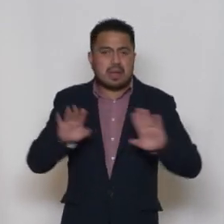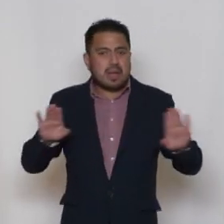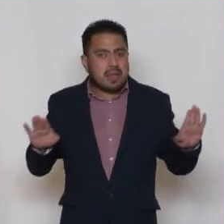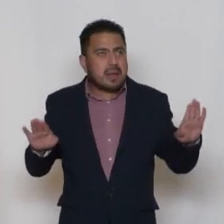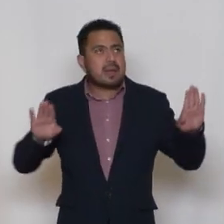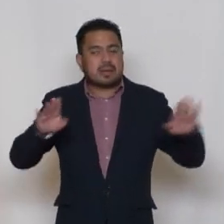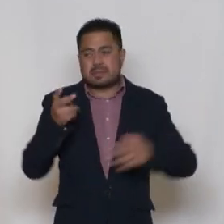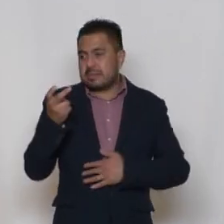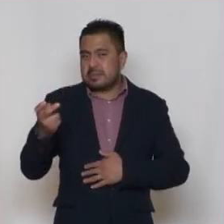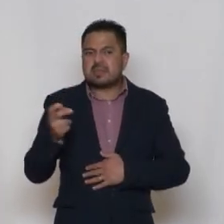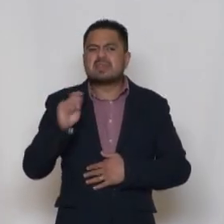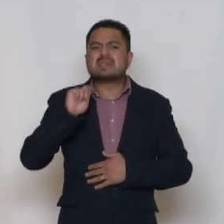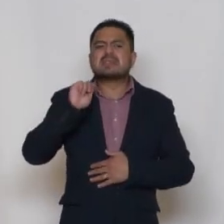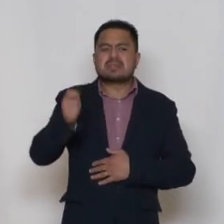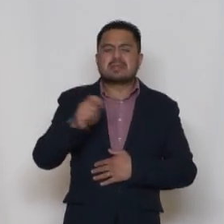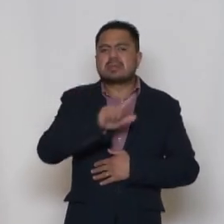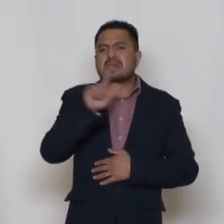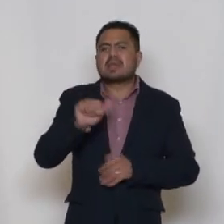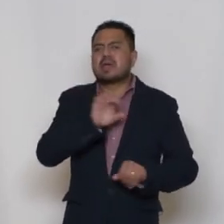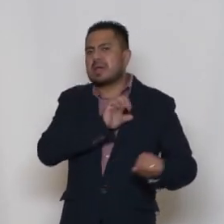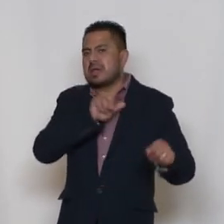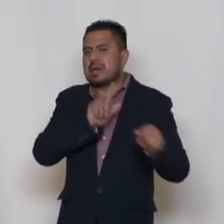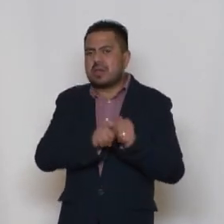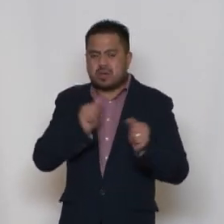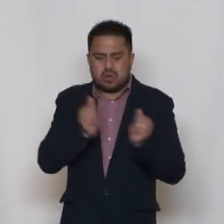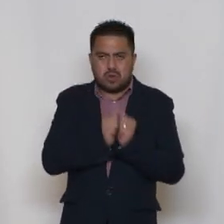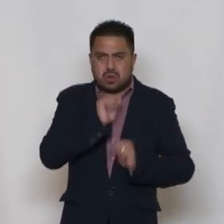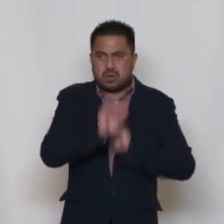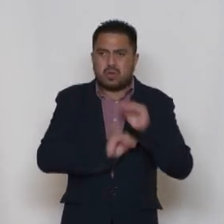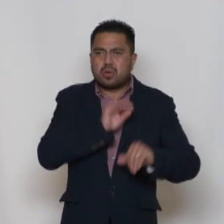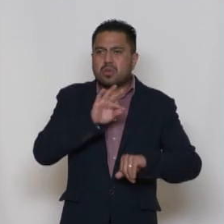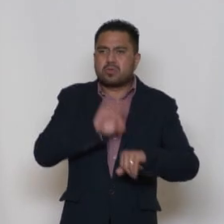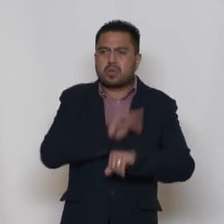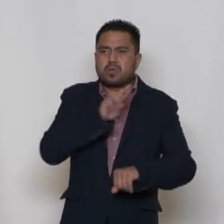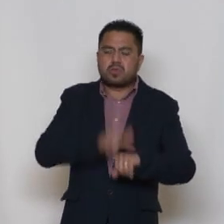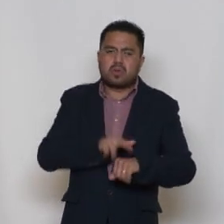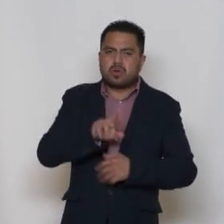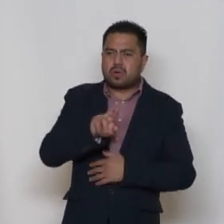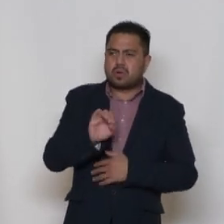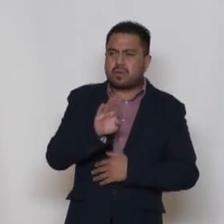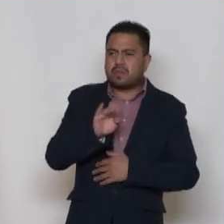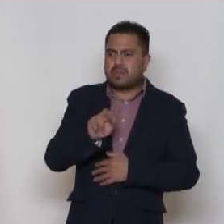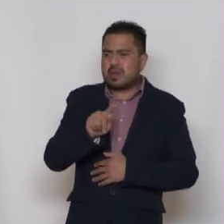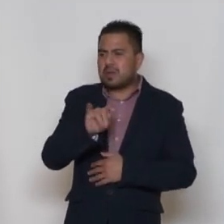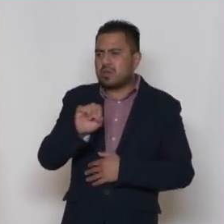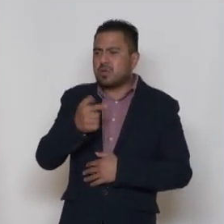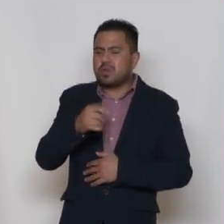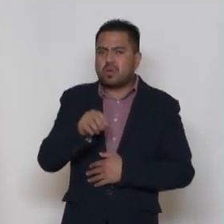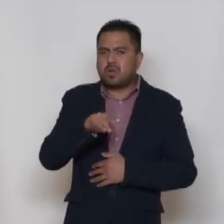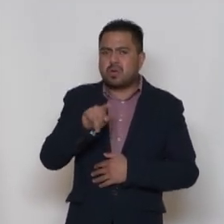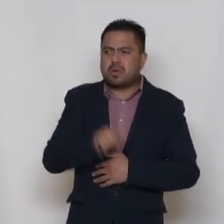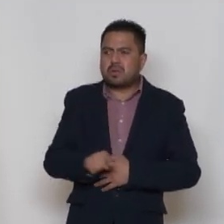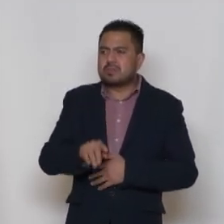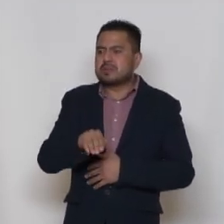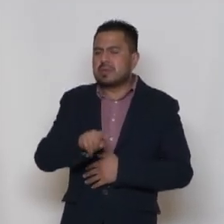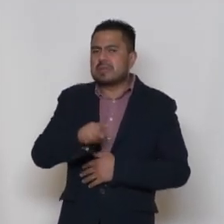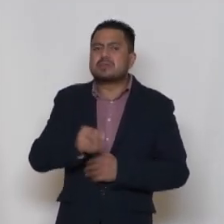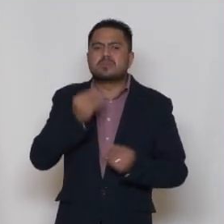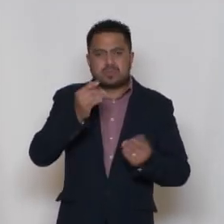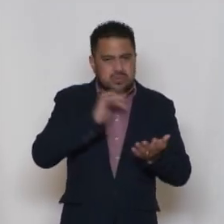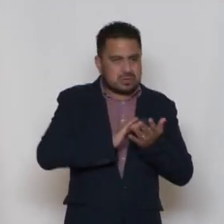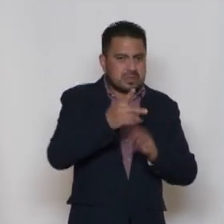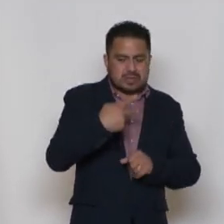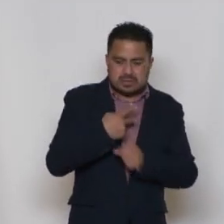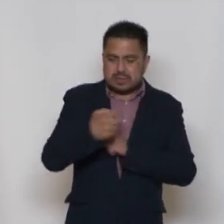aeronáutico que después se especializó en estructuras, el doctor Roberto Gómez Martínez. Muchas gracias por invitarme, a